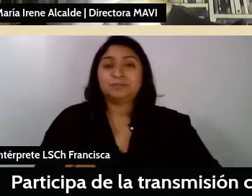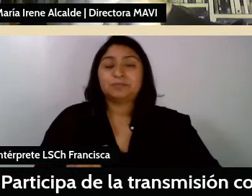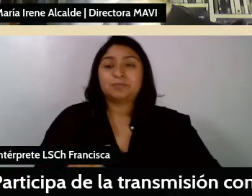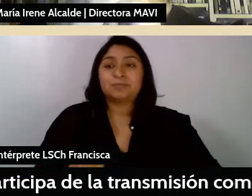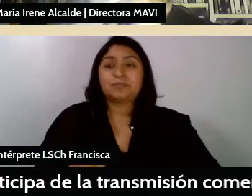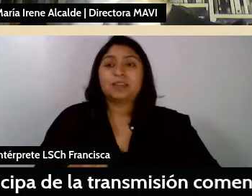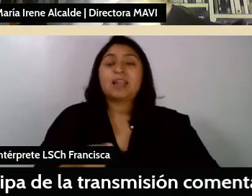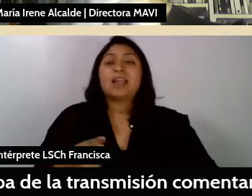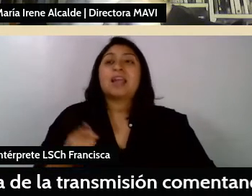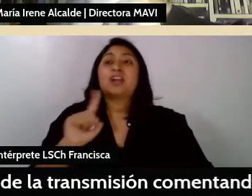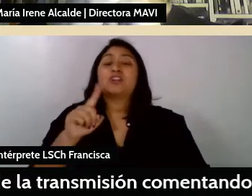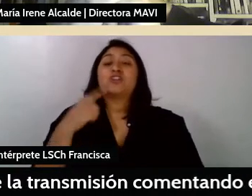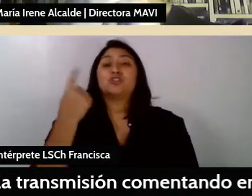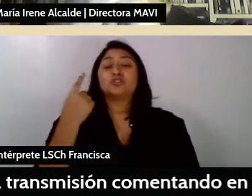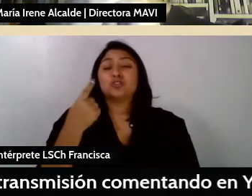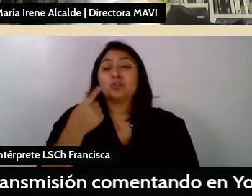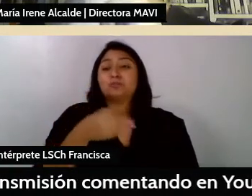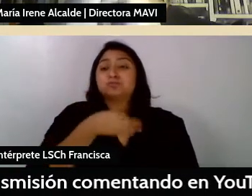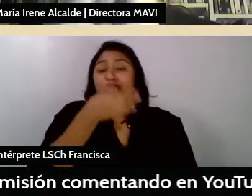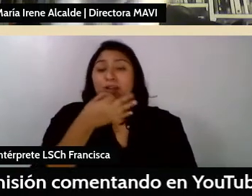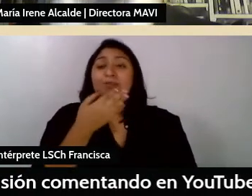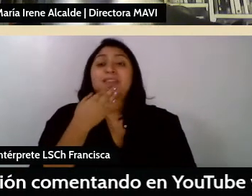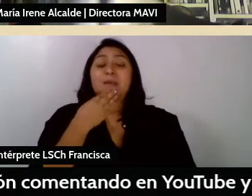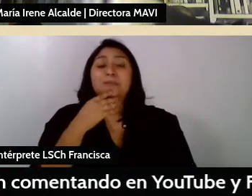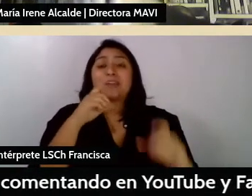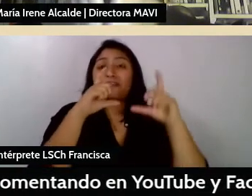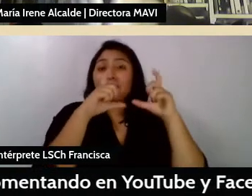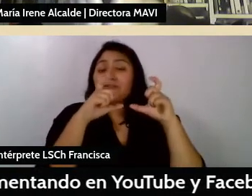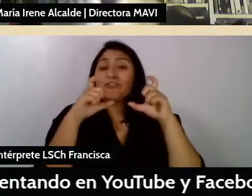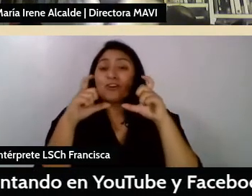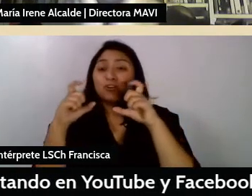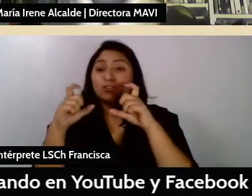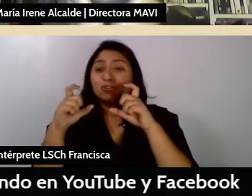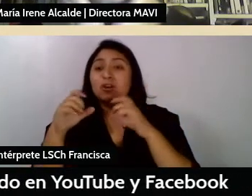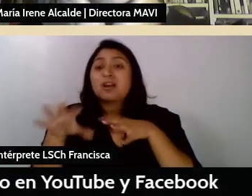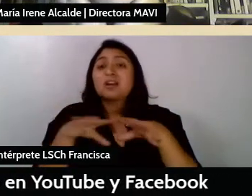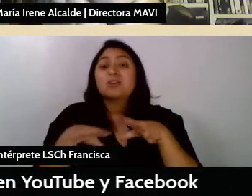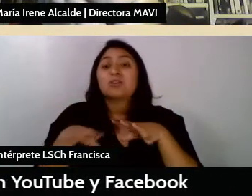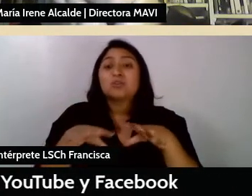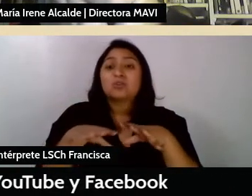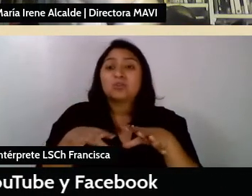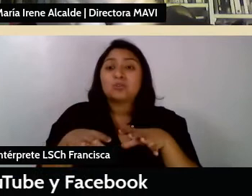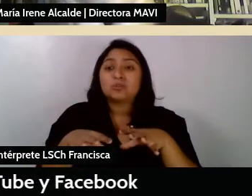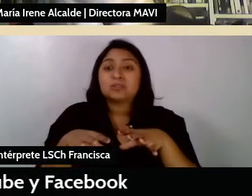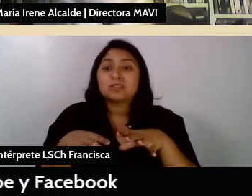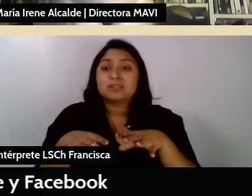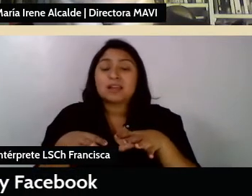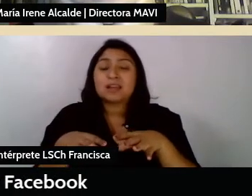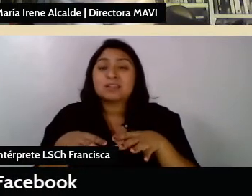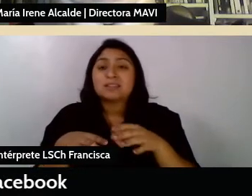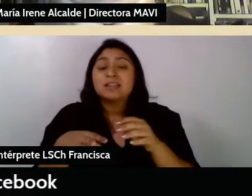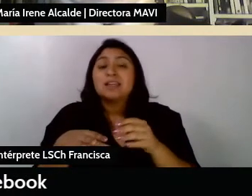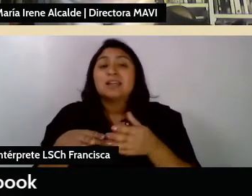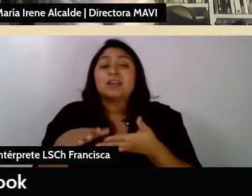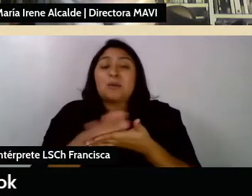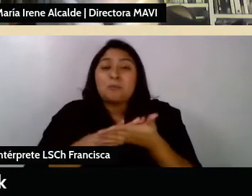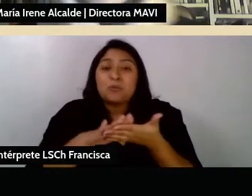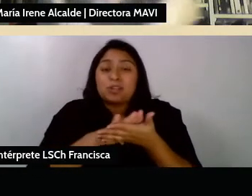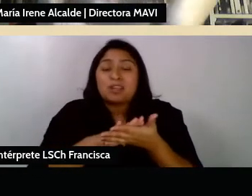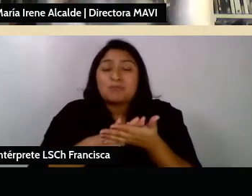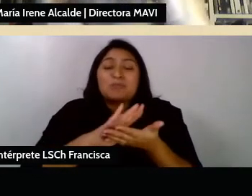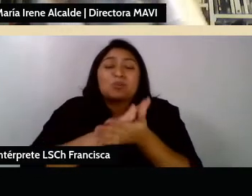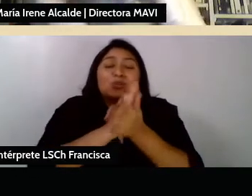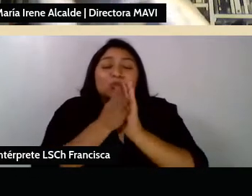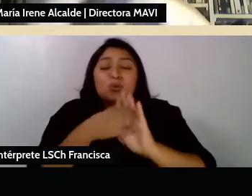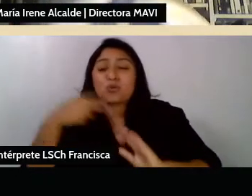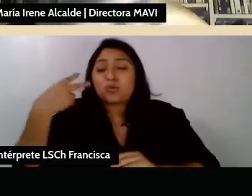yo creo que todos lo pasamos muy bien, cosas que en verdad no habían pasado y que le dan todo un valor a, no solo al producto